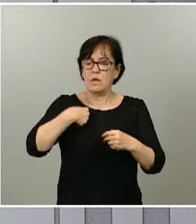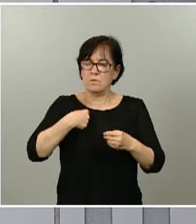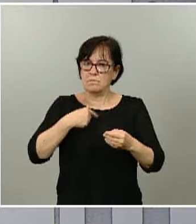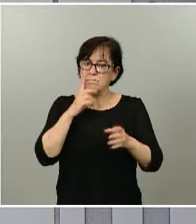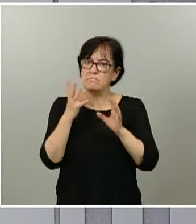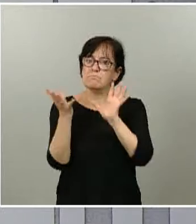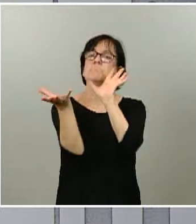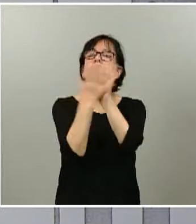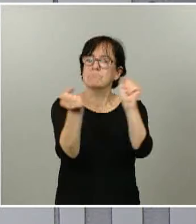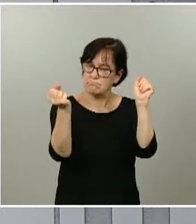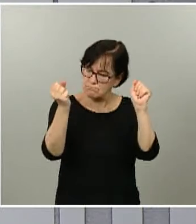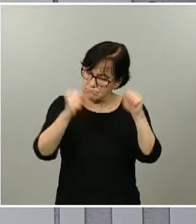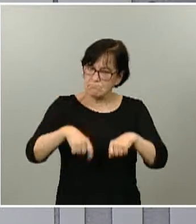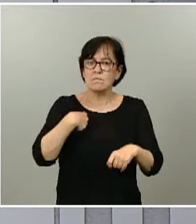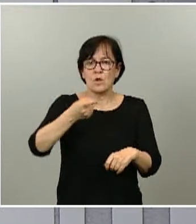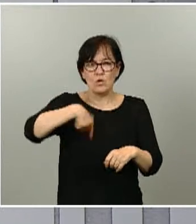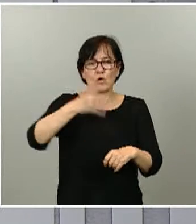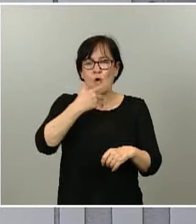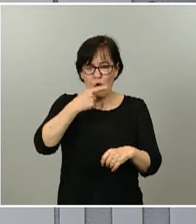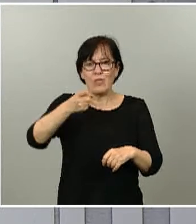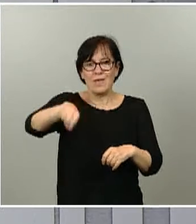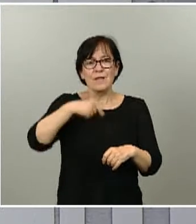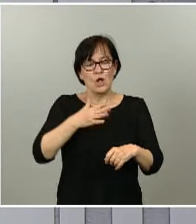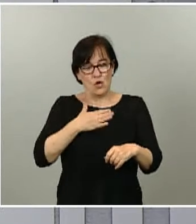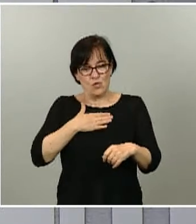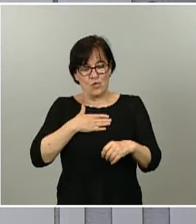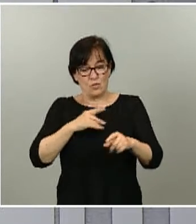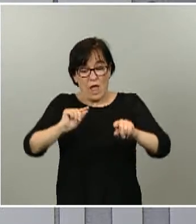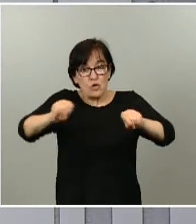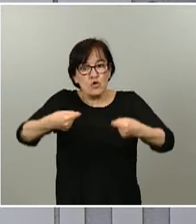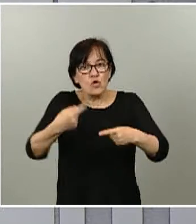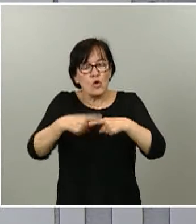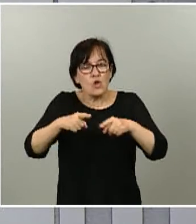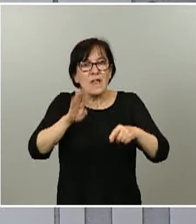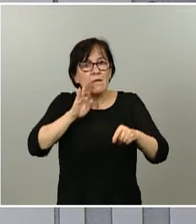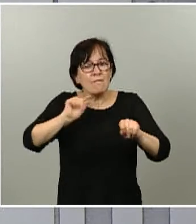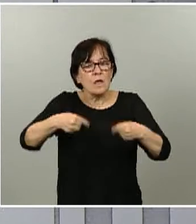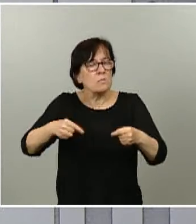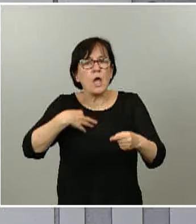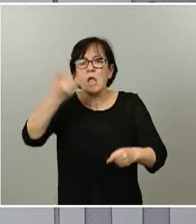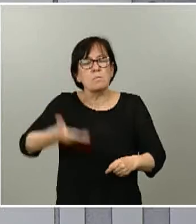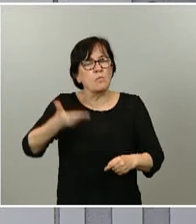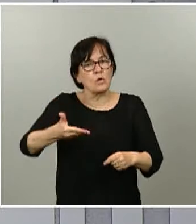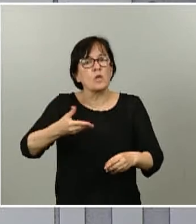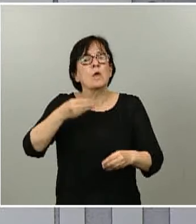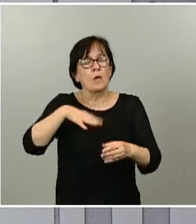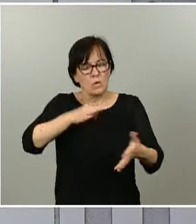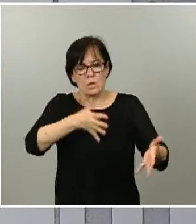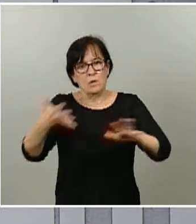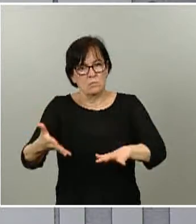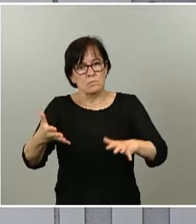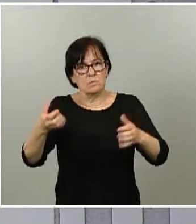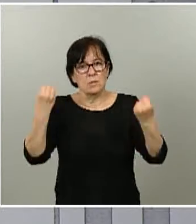y conocen también de que nuestras cuestiones firmadas son para nosotros muy importantes poder llevarlas hasta el último minuto.